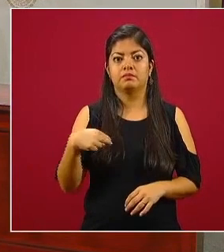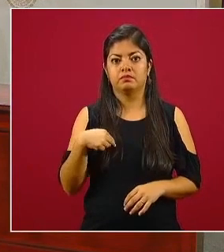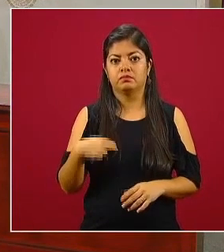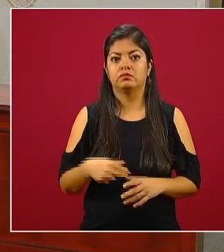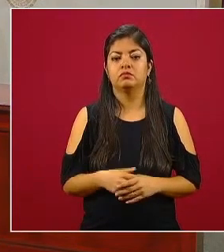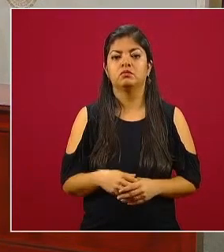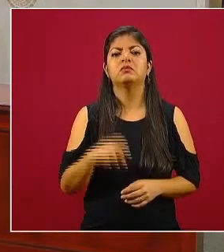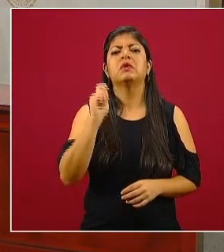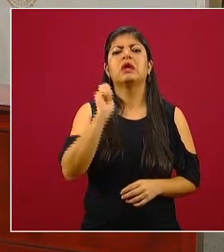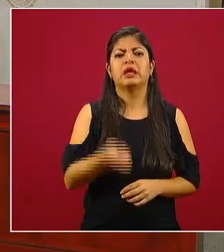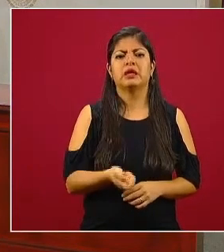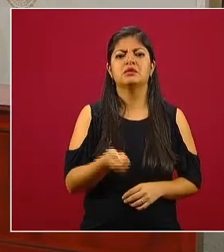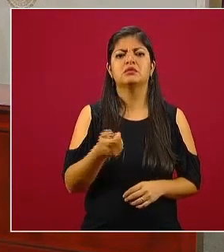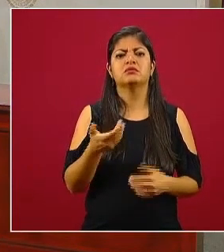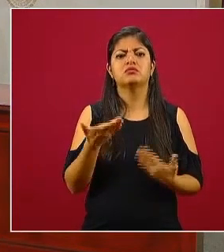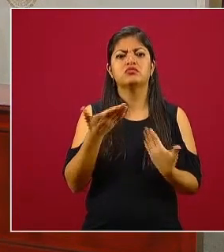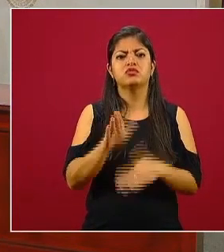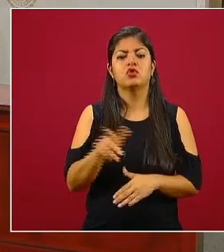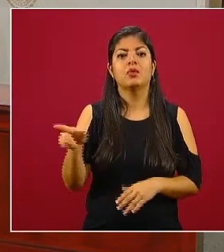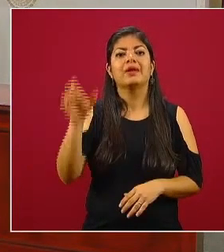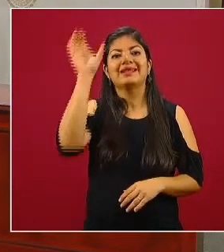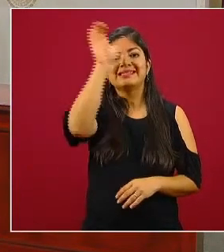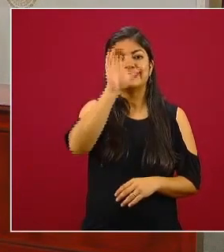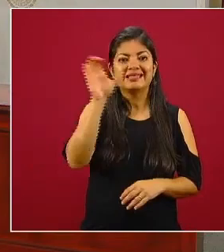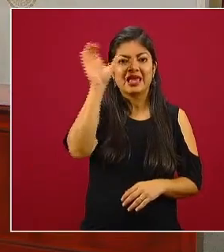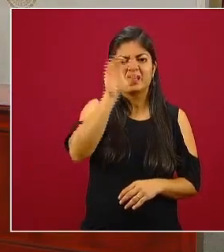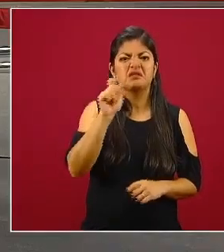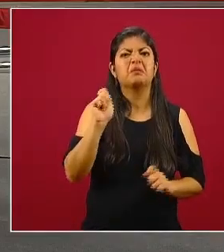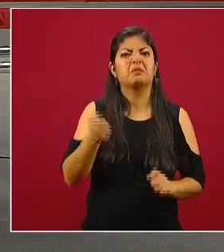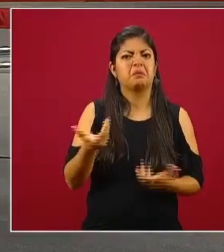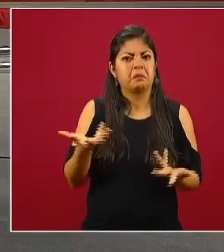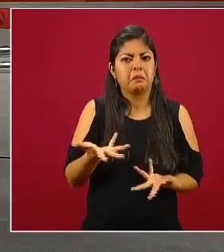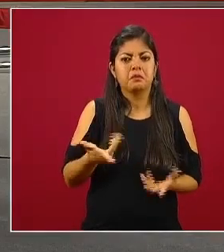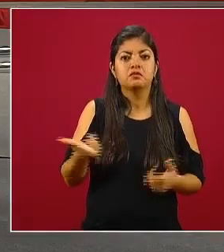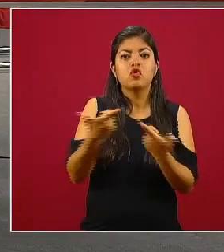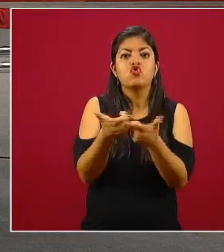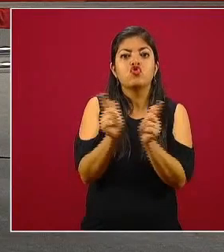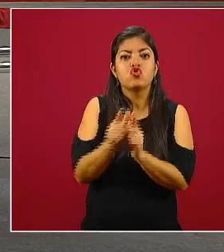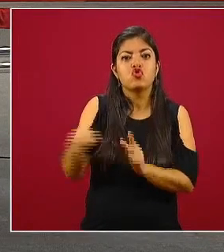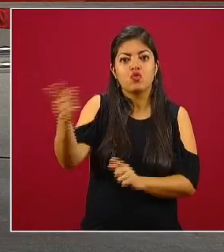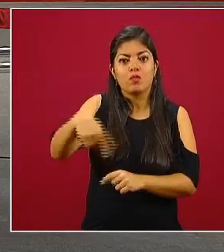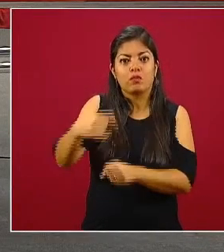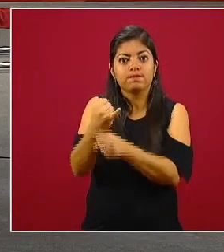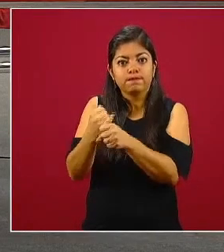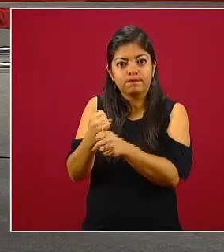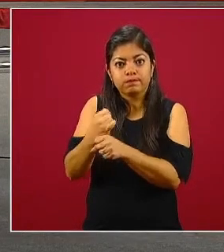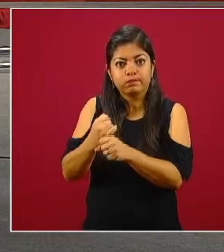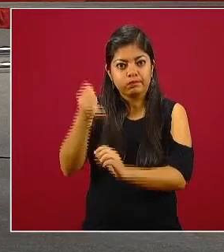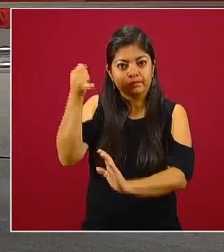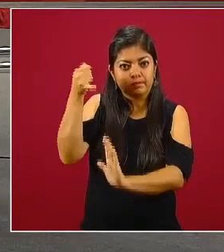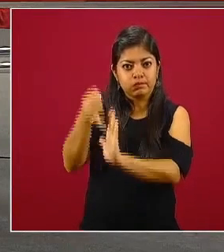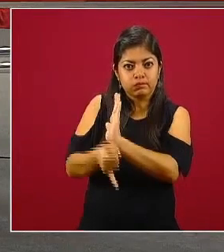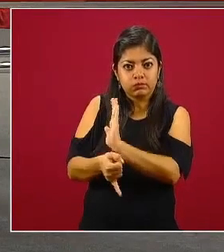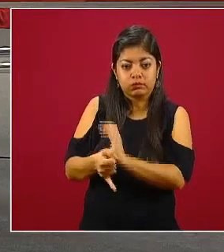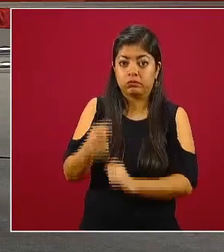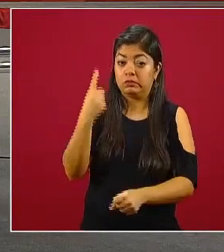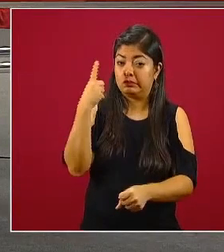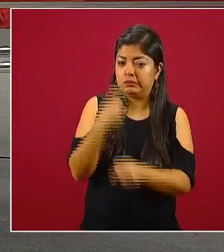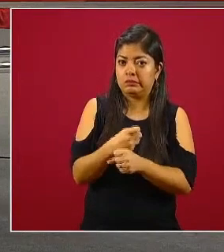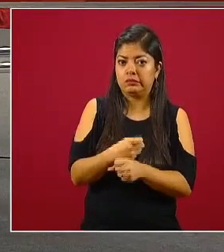nosotros, que es la contribución de la ciencia, la contribución de grupos académicos, de principalmente dos